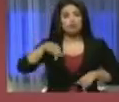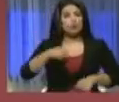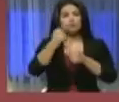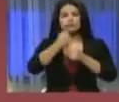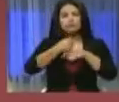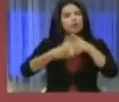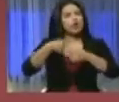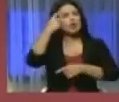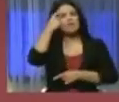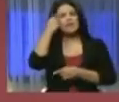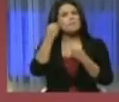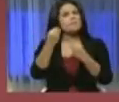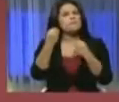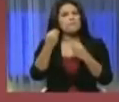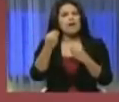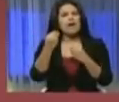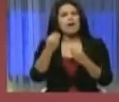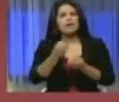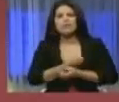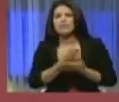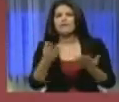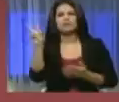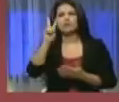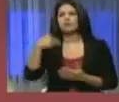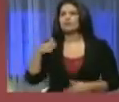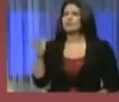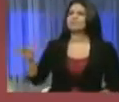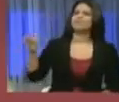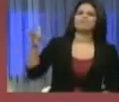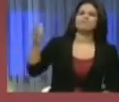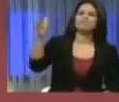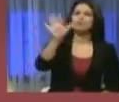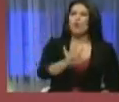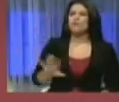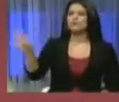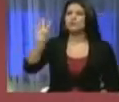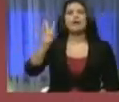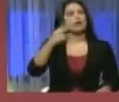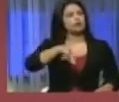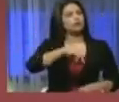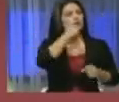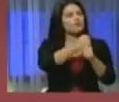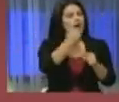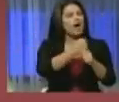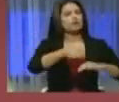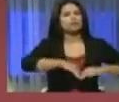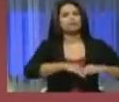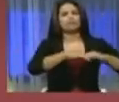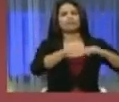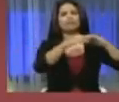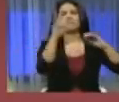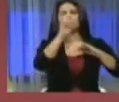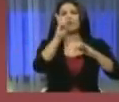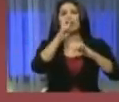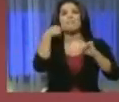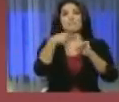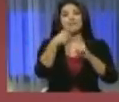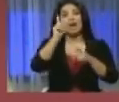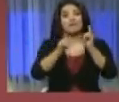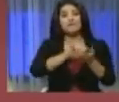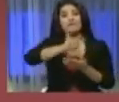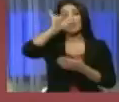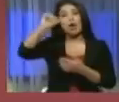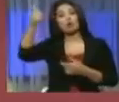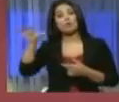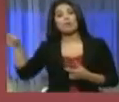días en esta patria, recorriéndola, construyéndola, sembrándola y fuera de nuestras fronteras, lo